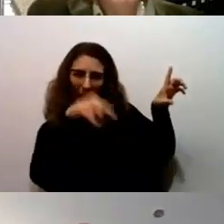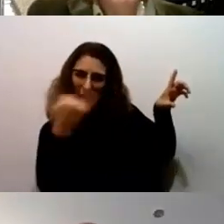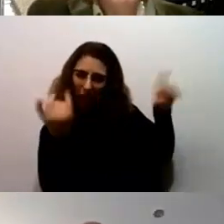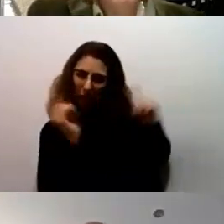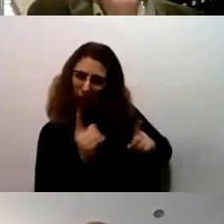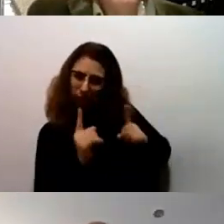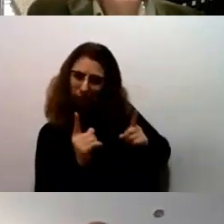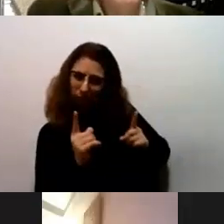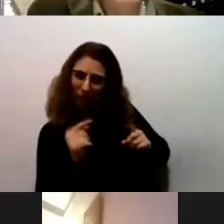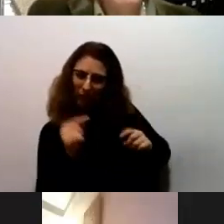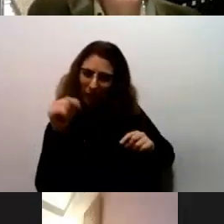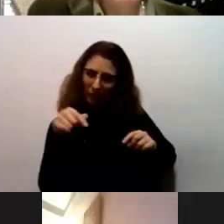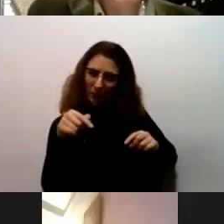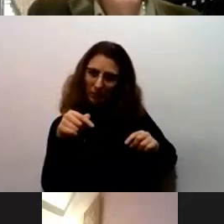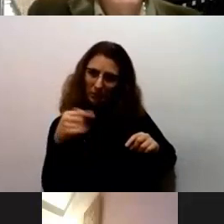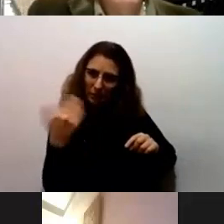aplicación efectiva.